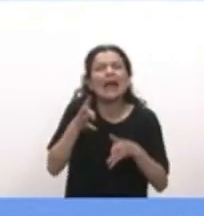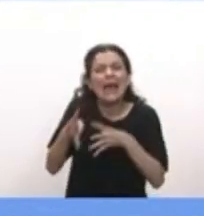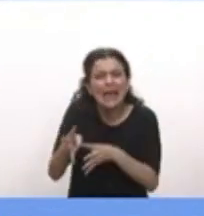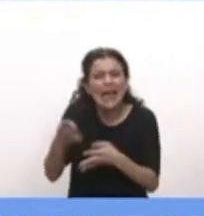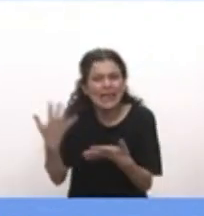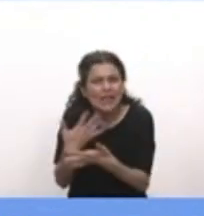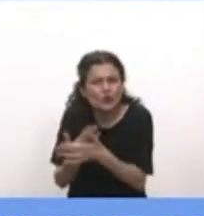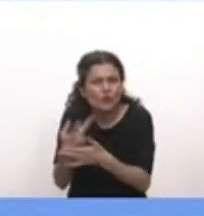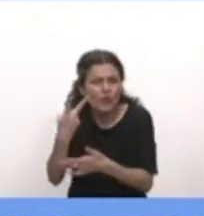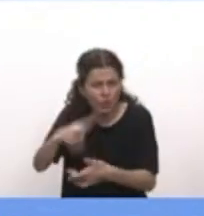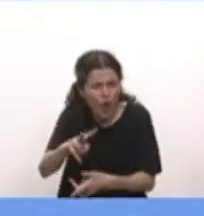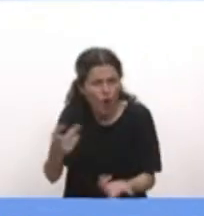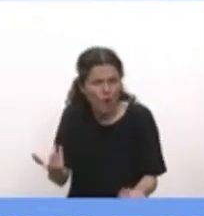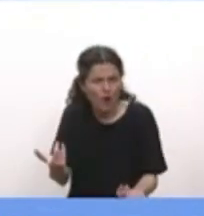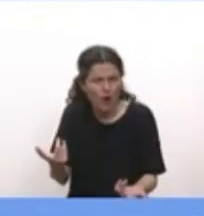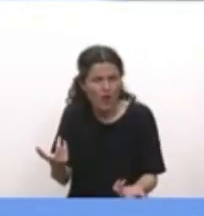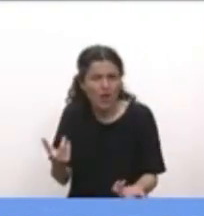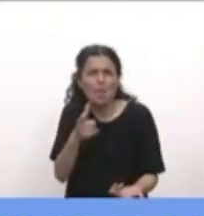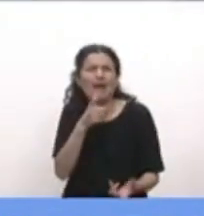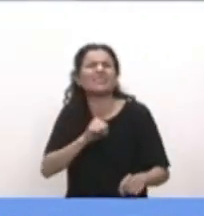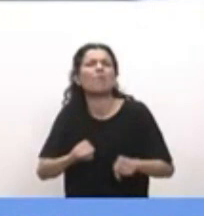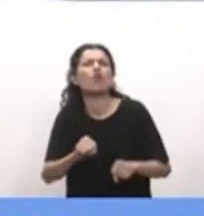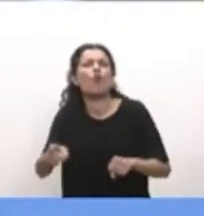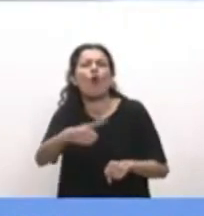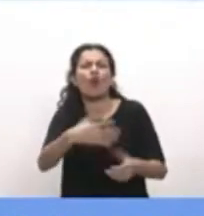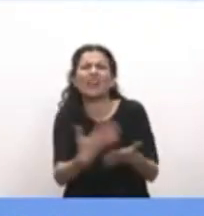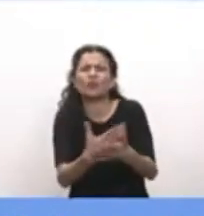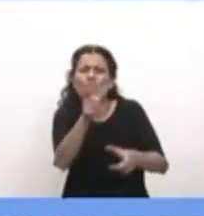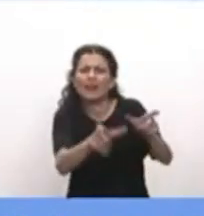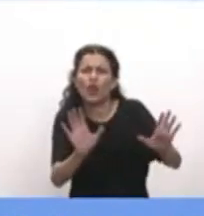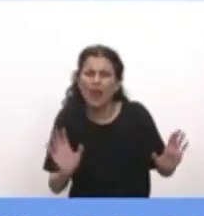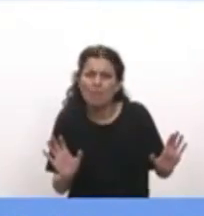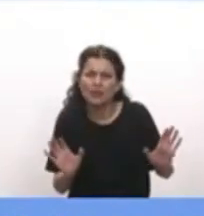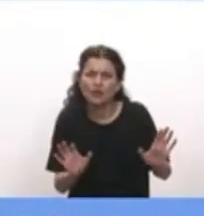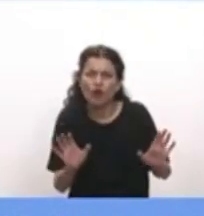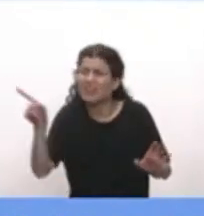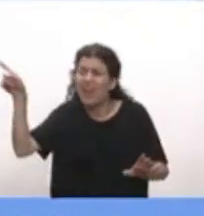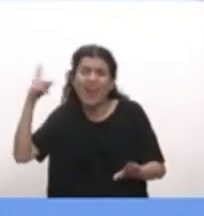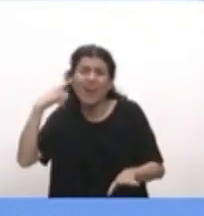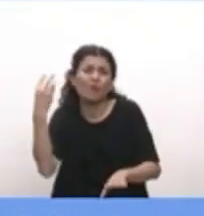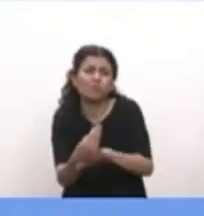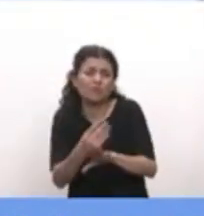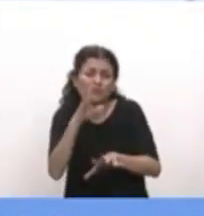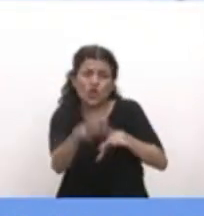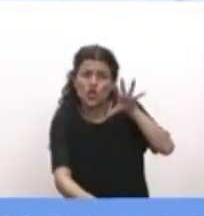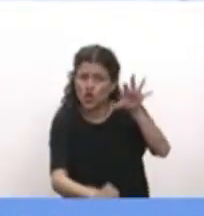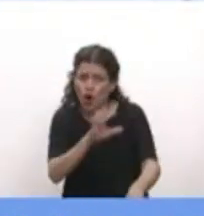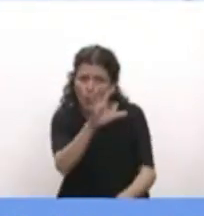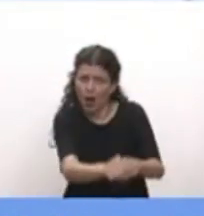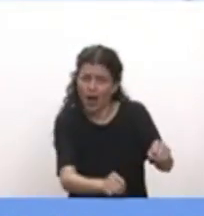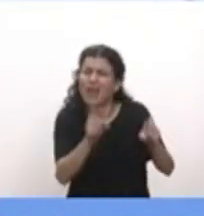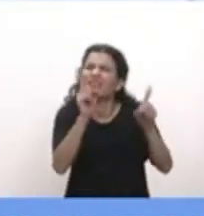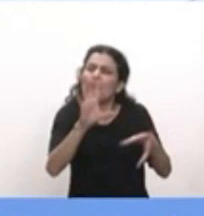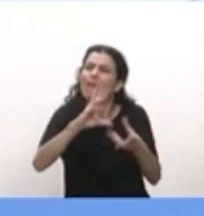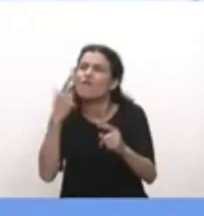en Malvinas. Pero así como lo hace un usurpador, ¿no? Vino como sigilosamente,